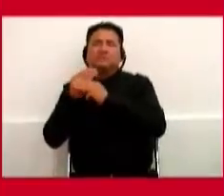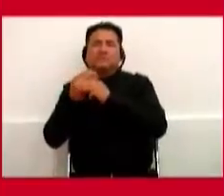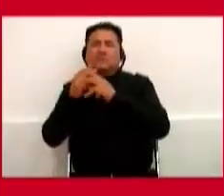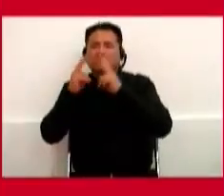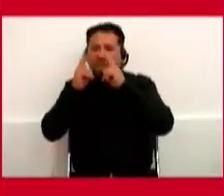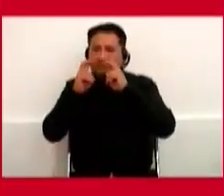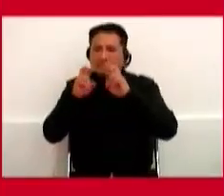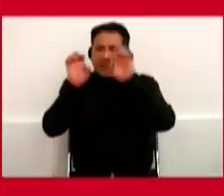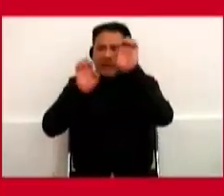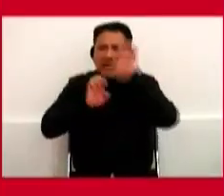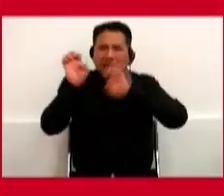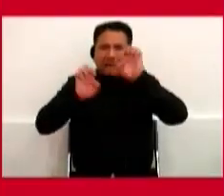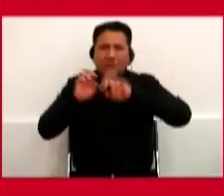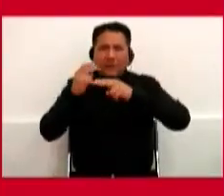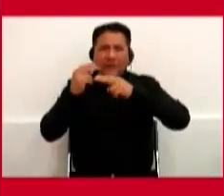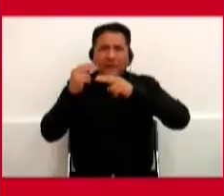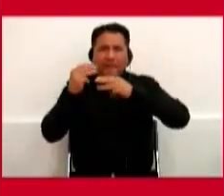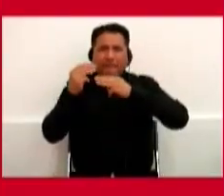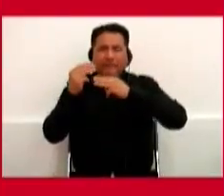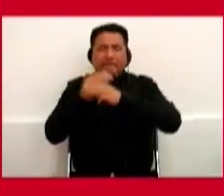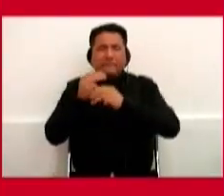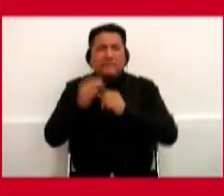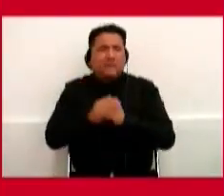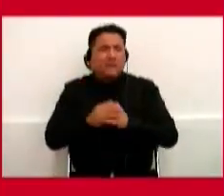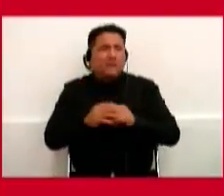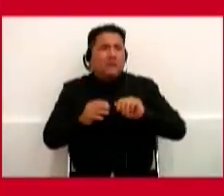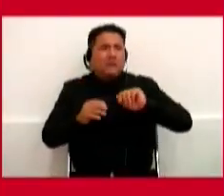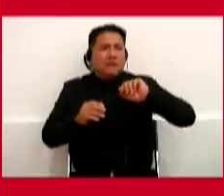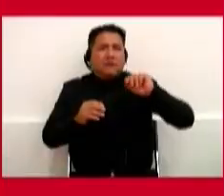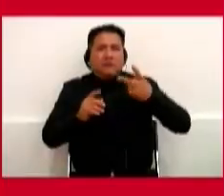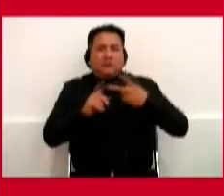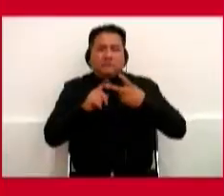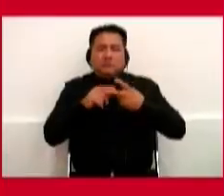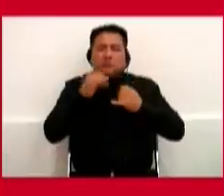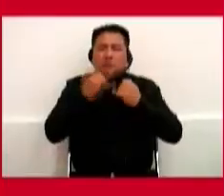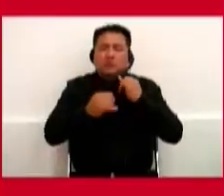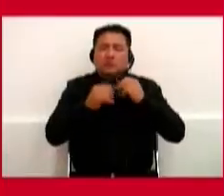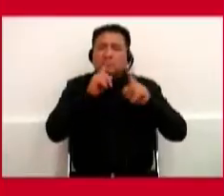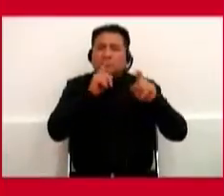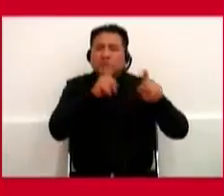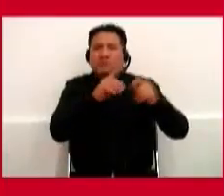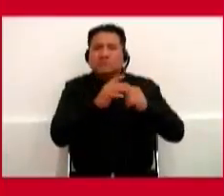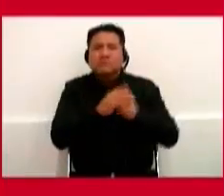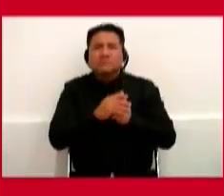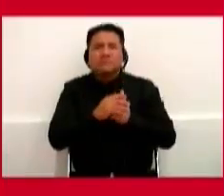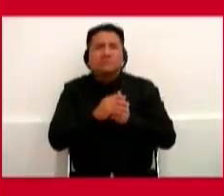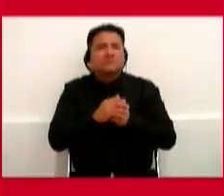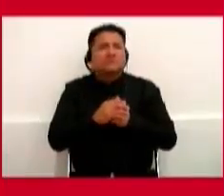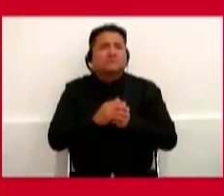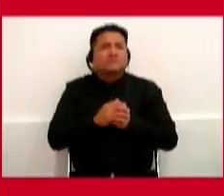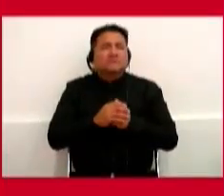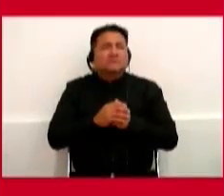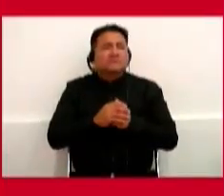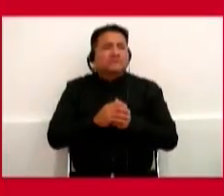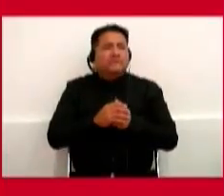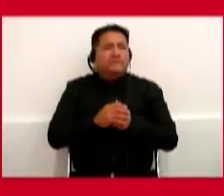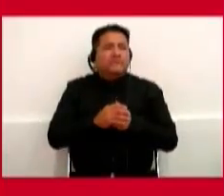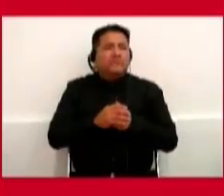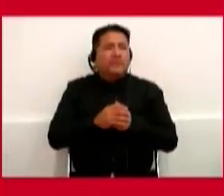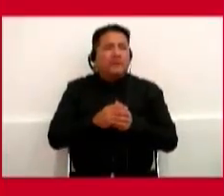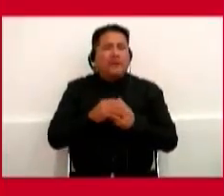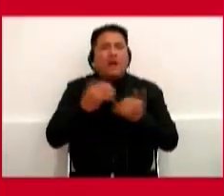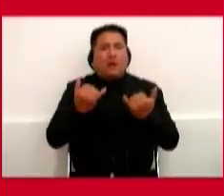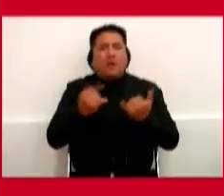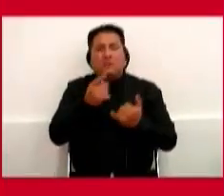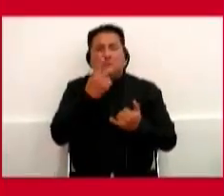incluir un criterio operativo, ¿no? Así es. Ya. Y mi última pregunta, ahora que muchos de nosotros estamos